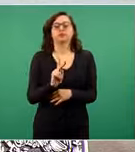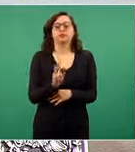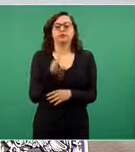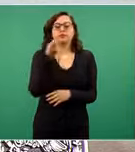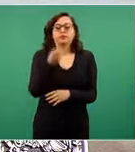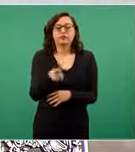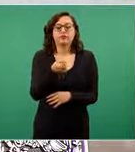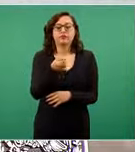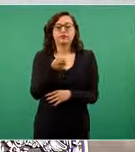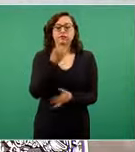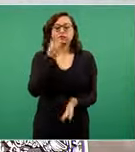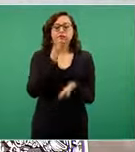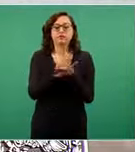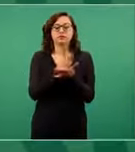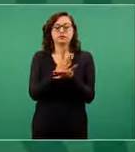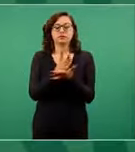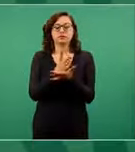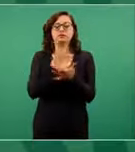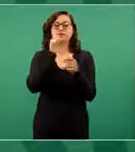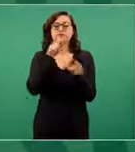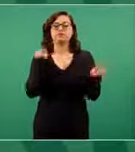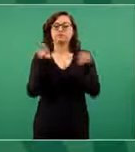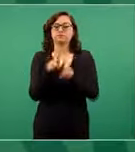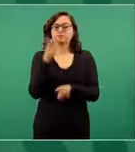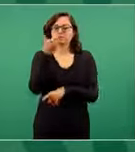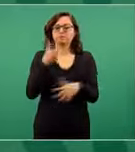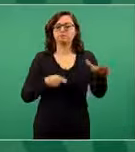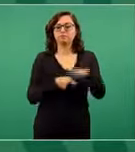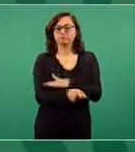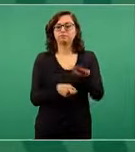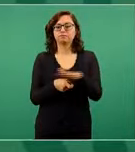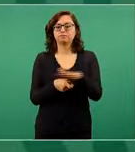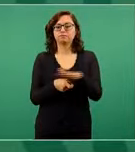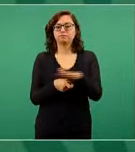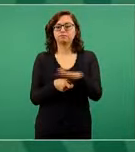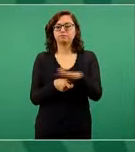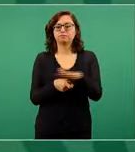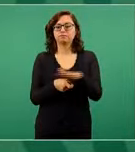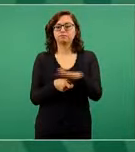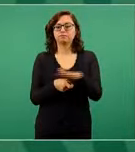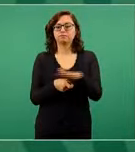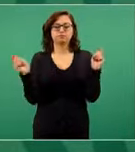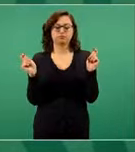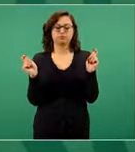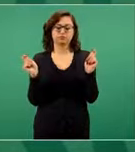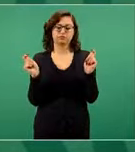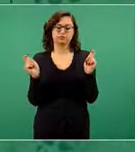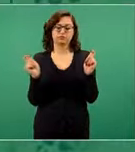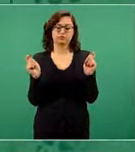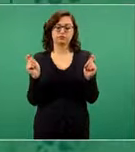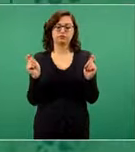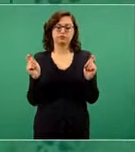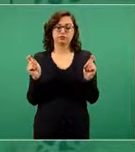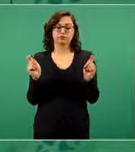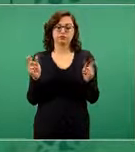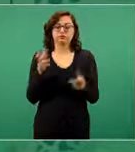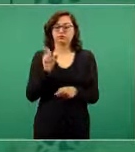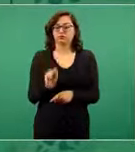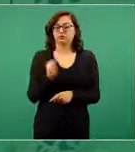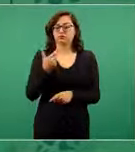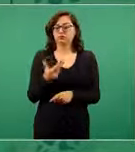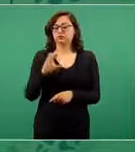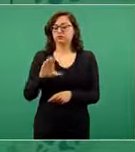era el dinero que repartía el gobierno desde la Secretaría de